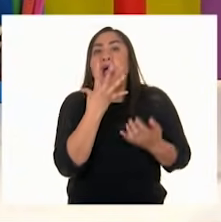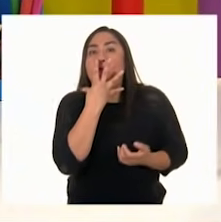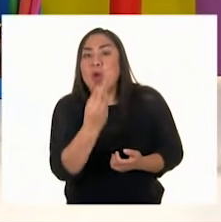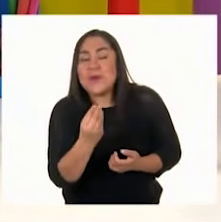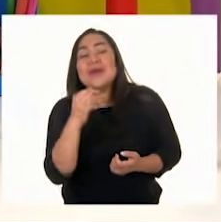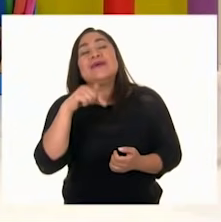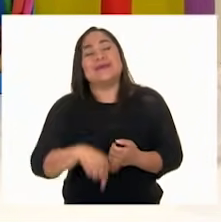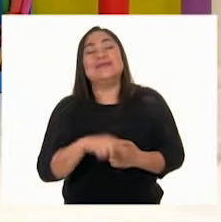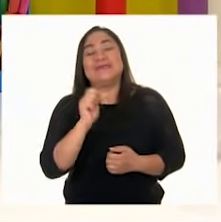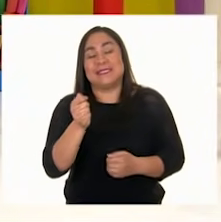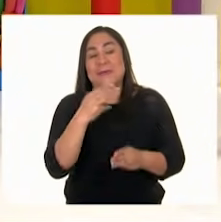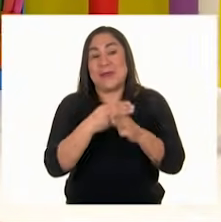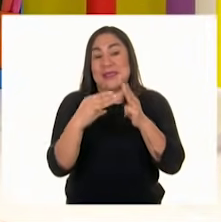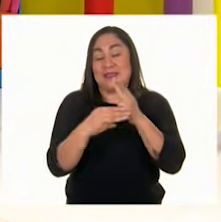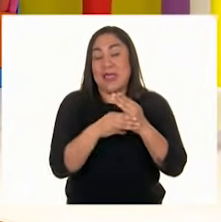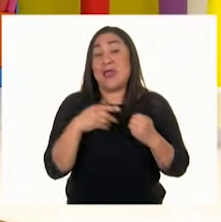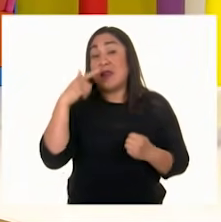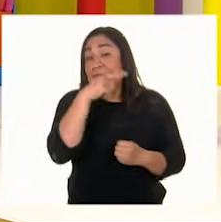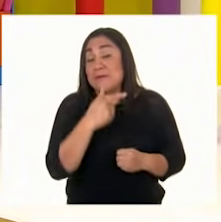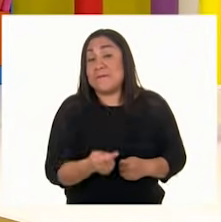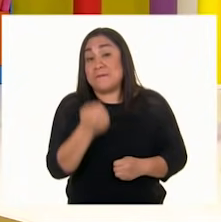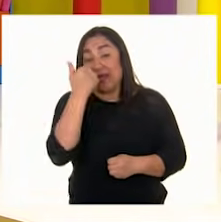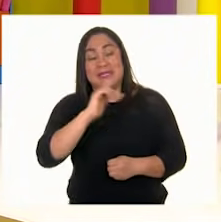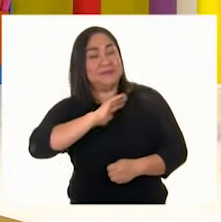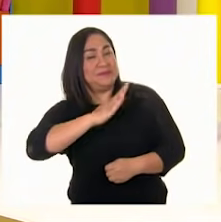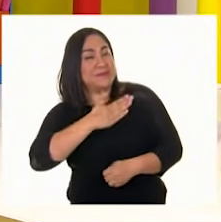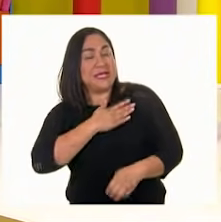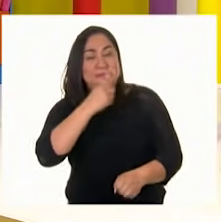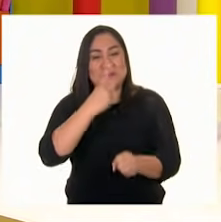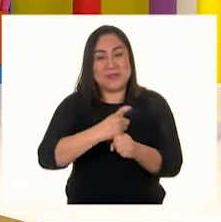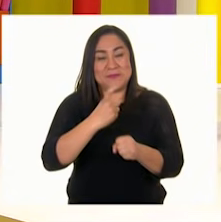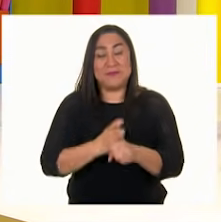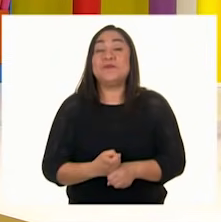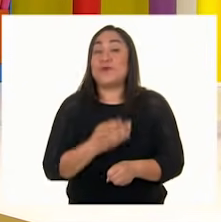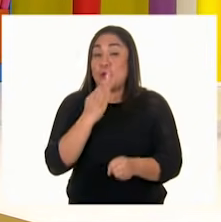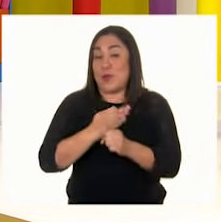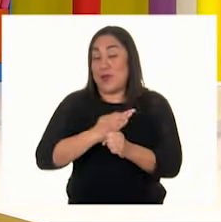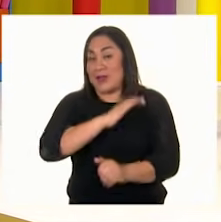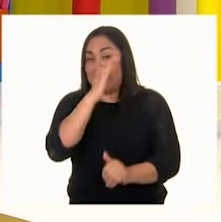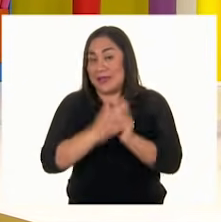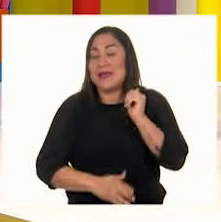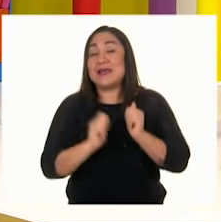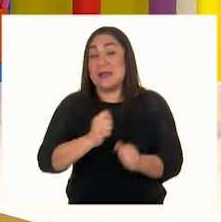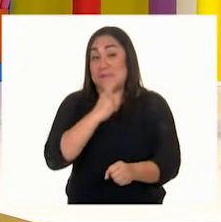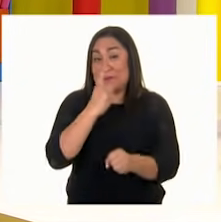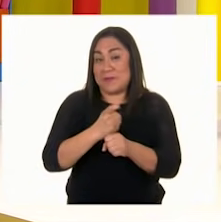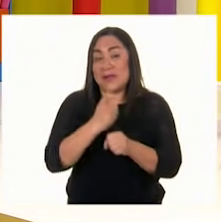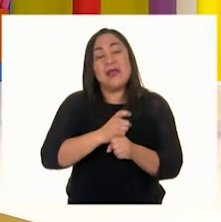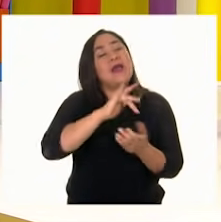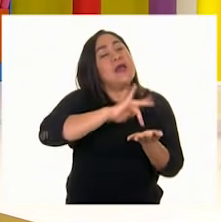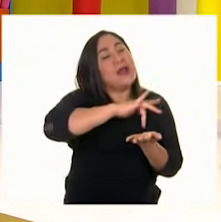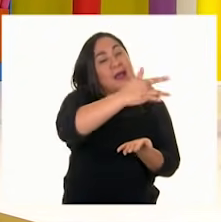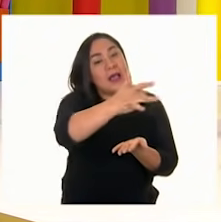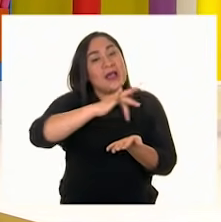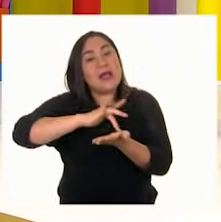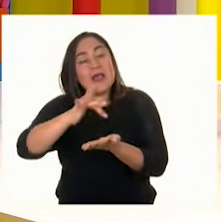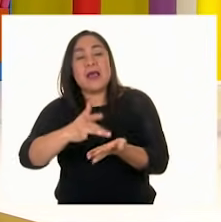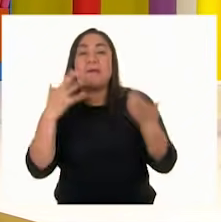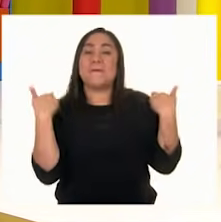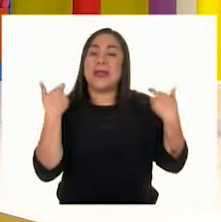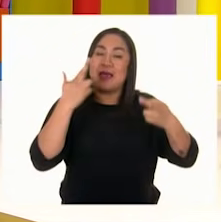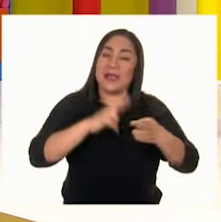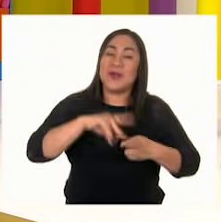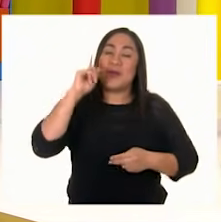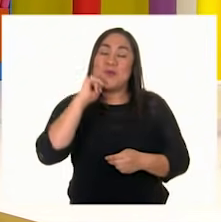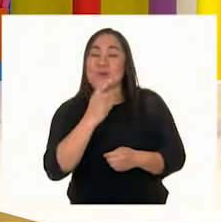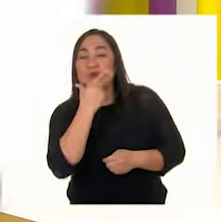la asignatura Lengua Materna, primer grado. Hasta aquí terminamos con primero de primaria. Le damos las gracias a las maestras y a los maestros